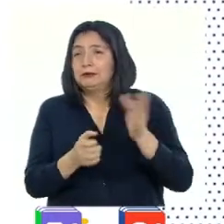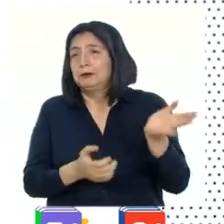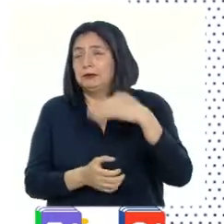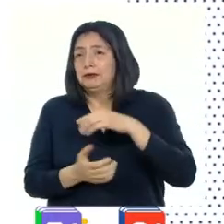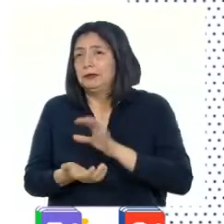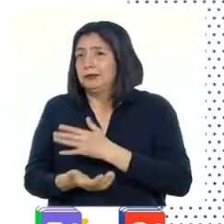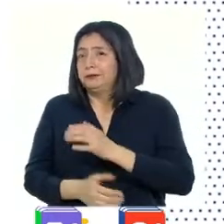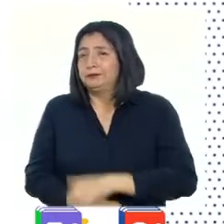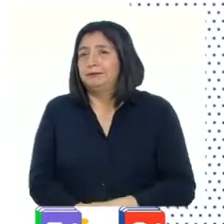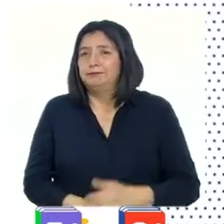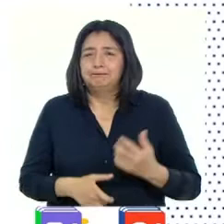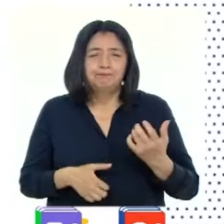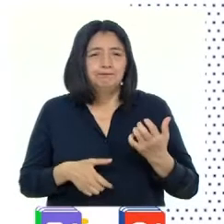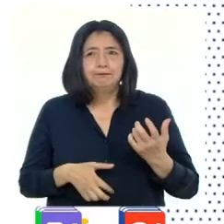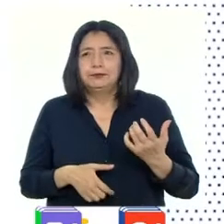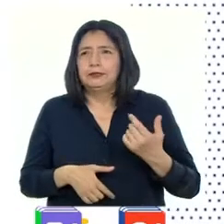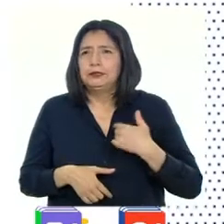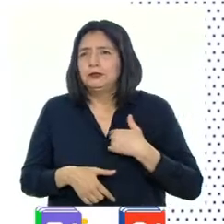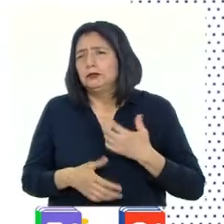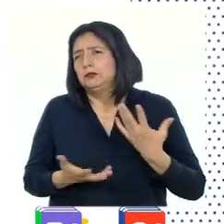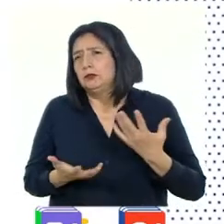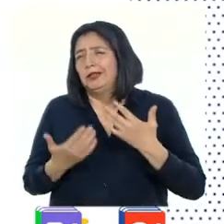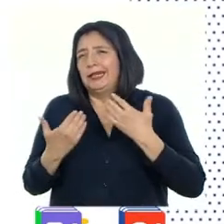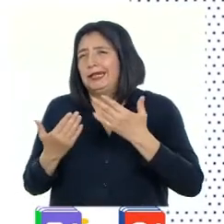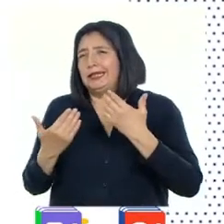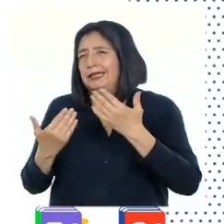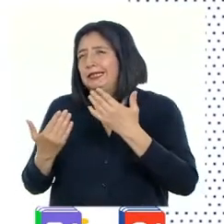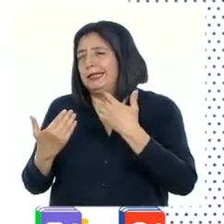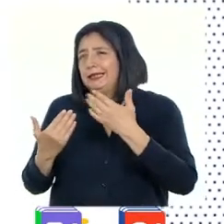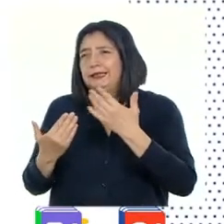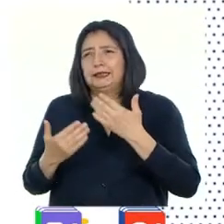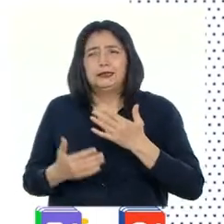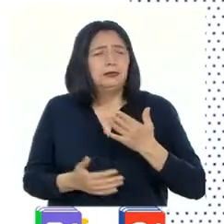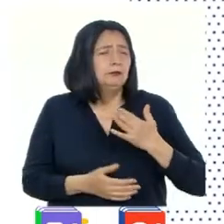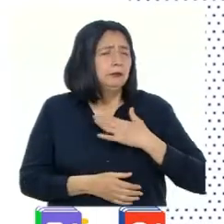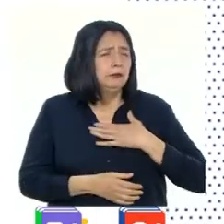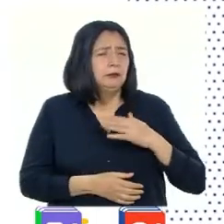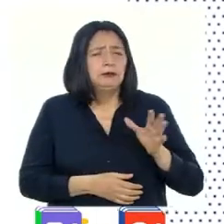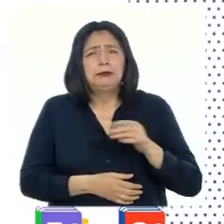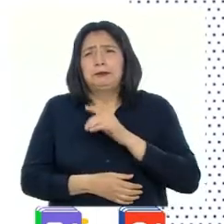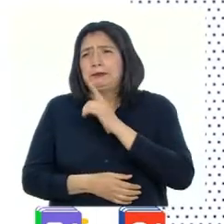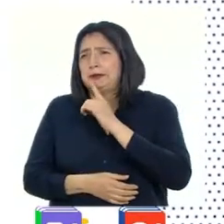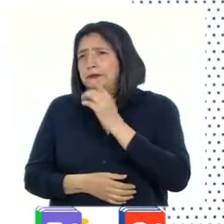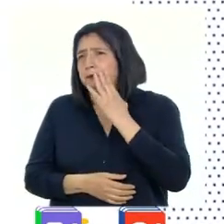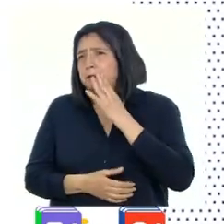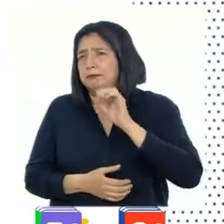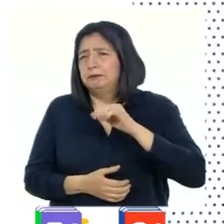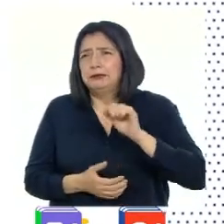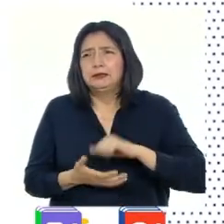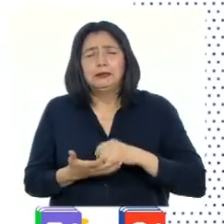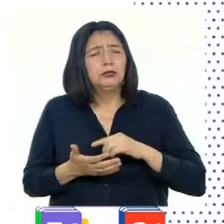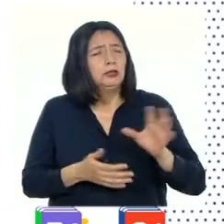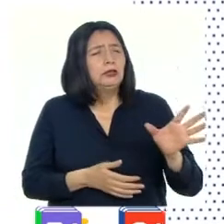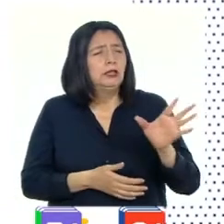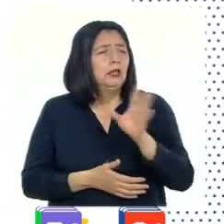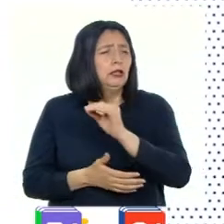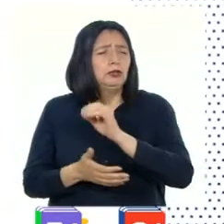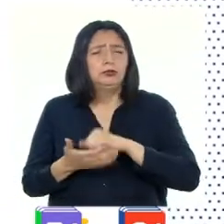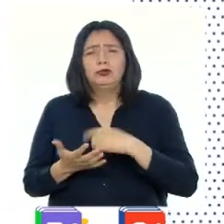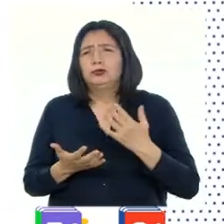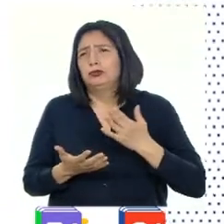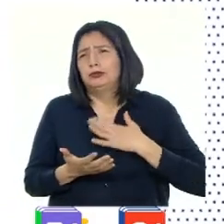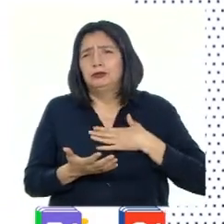canción. Quiero agradecer a mis padres y a todos